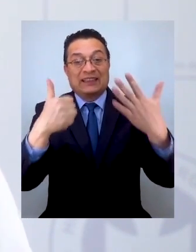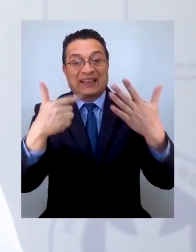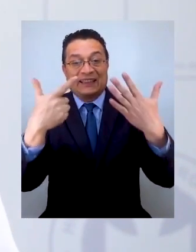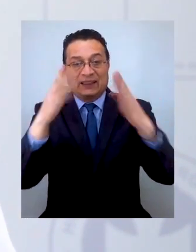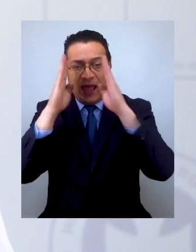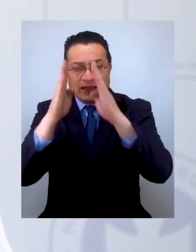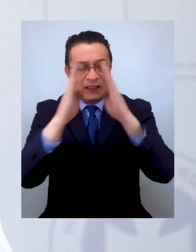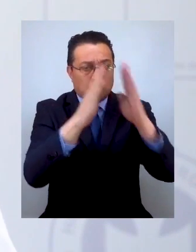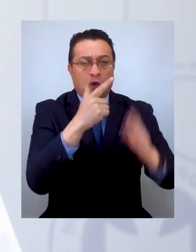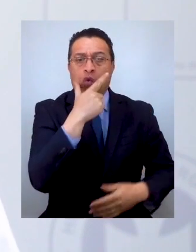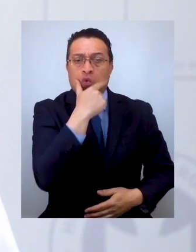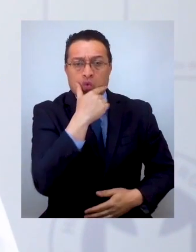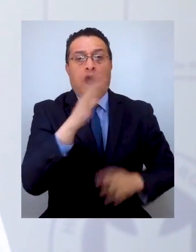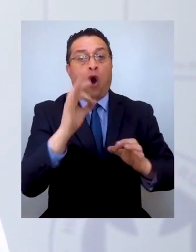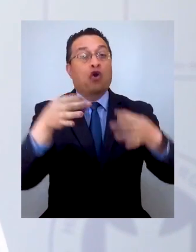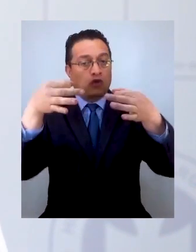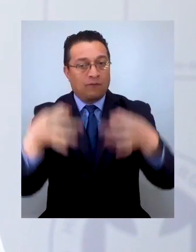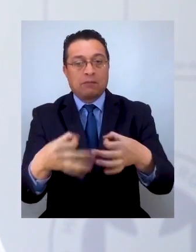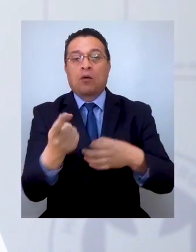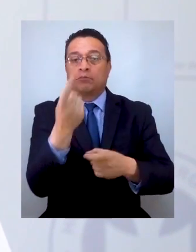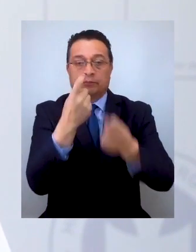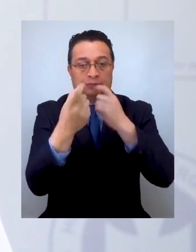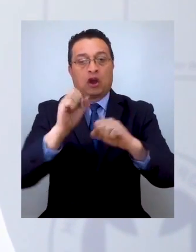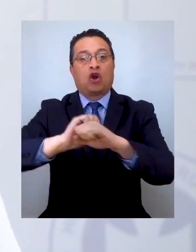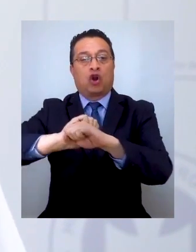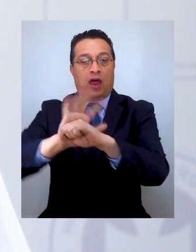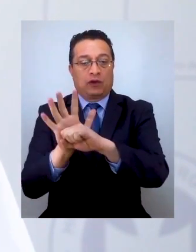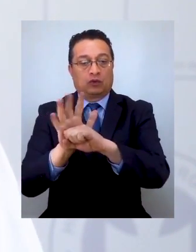4.867 atenciones por sospecha o casos confirmados de coronavirus.